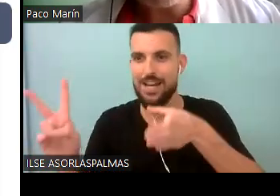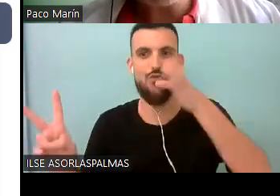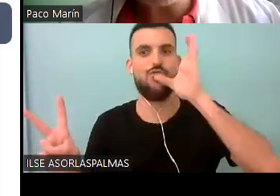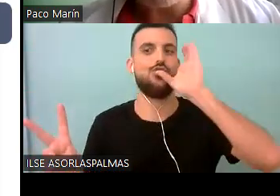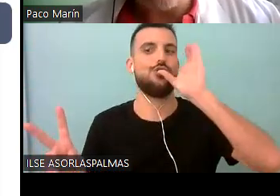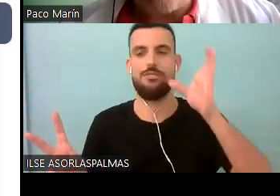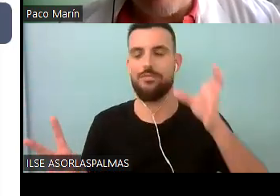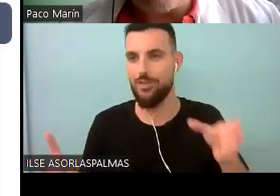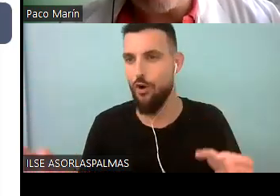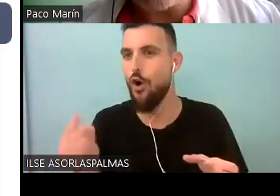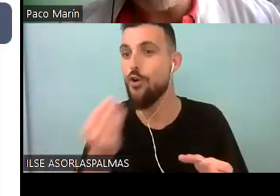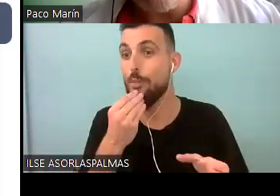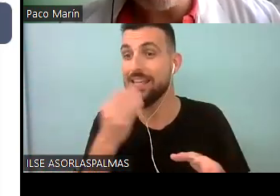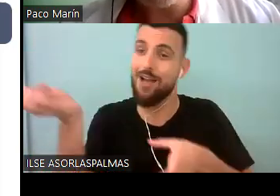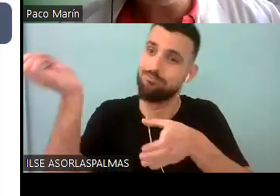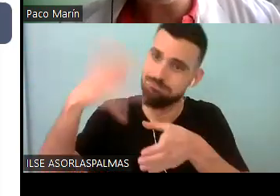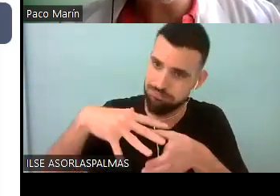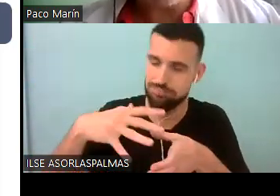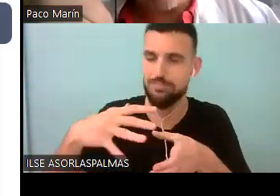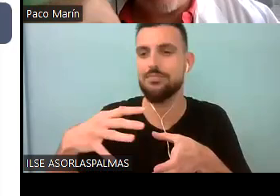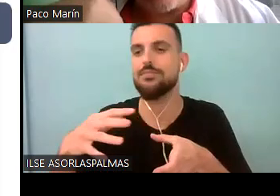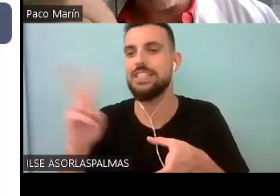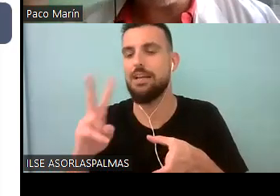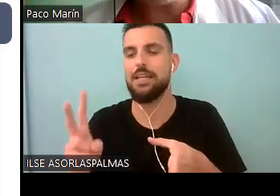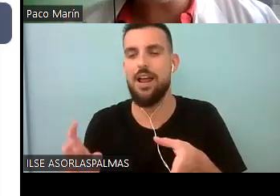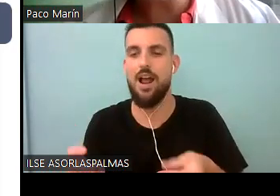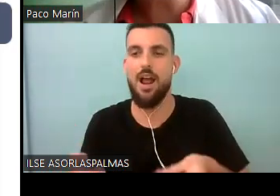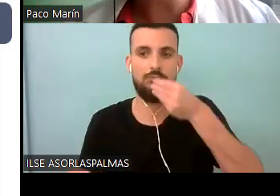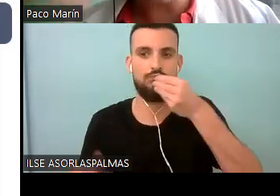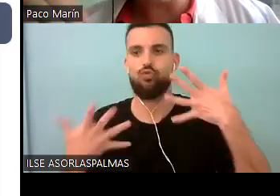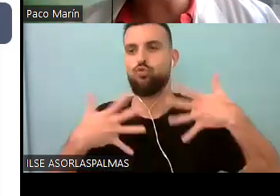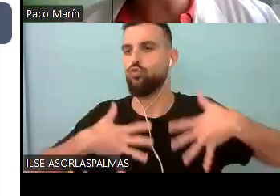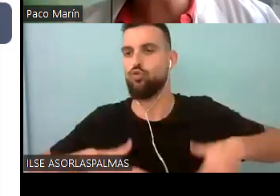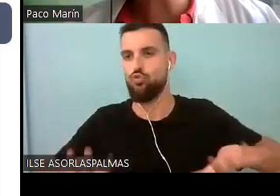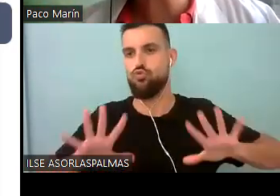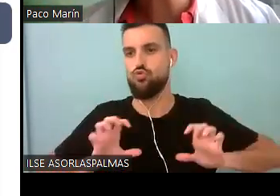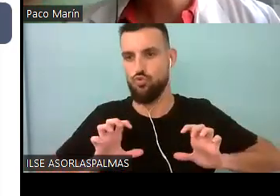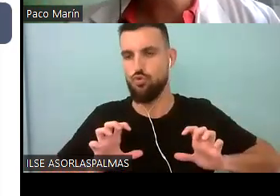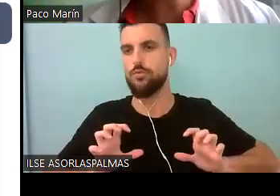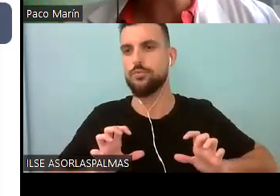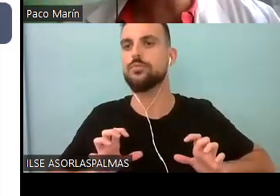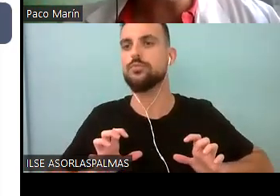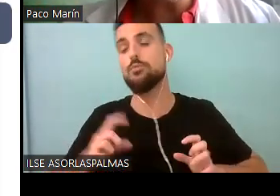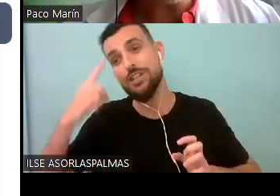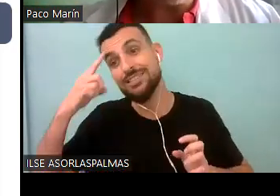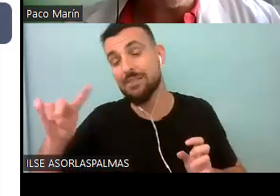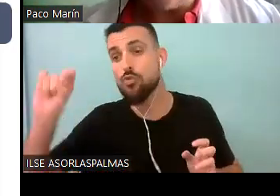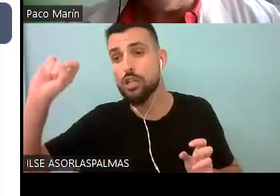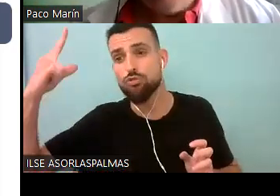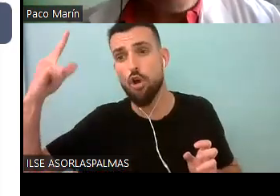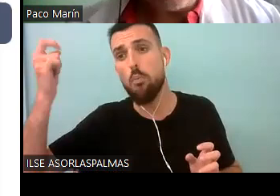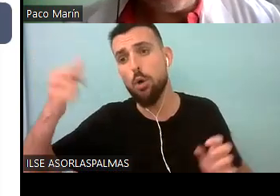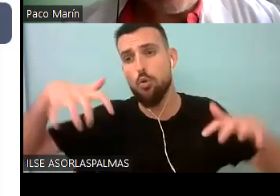ya dan por hecho que van a tener menor formación endógena, menor formación por parte del organismo de vitamina D, pero lo están suplementando con